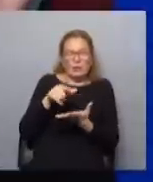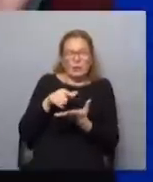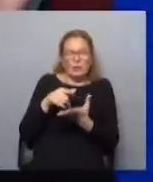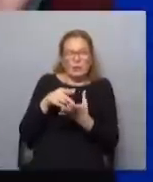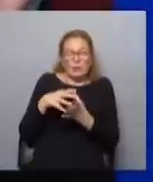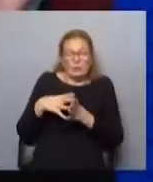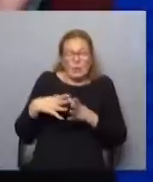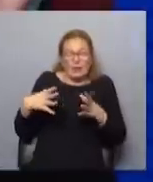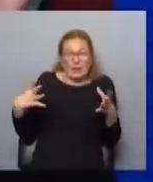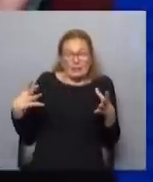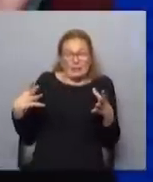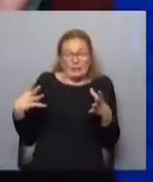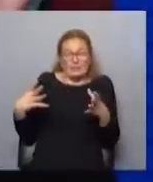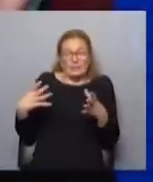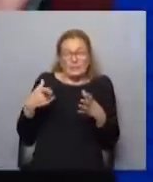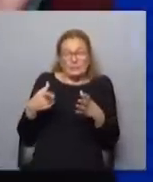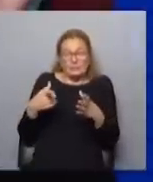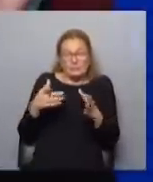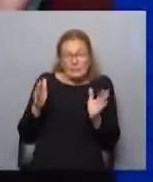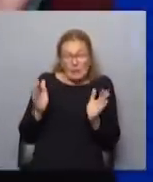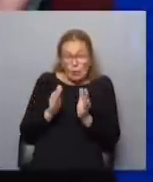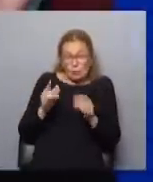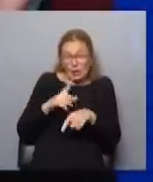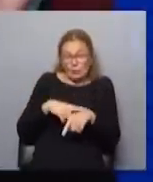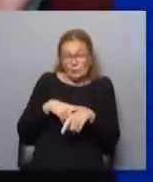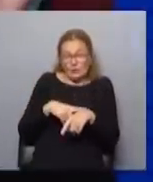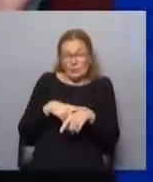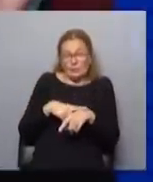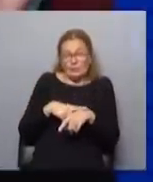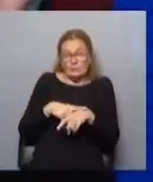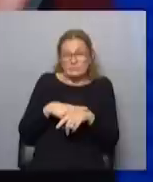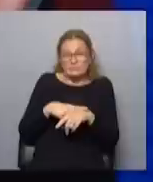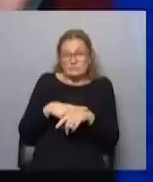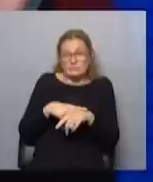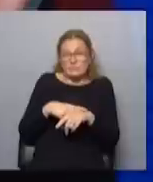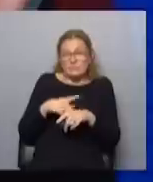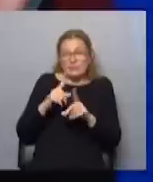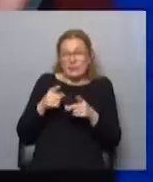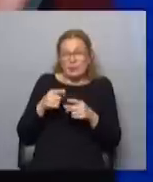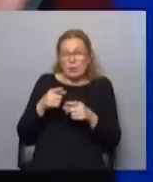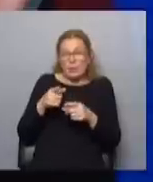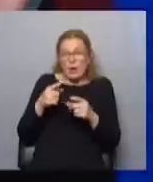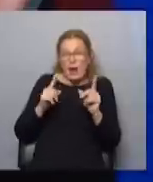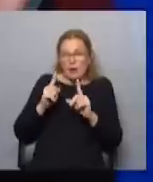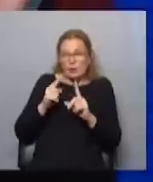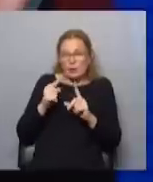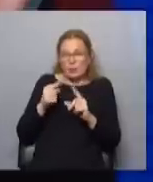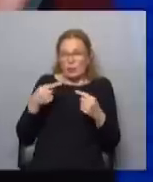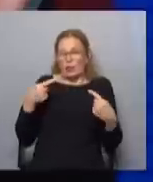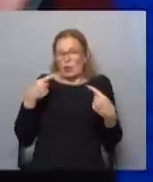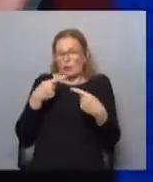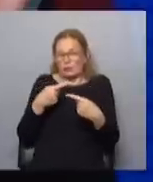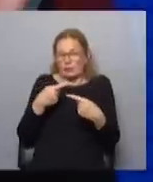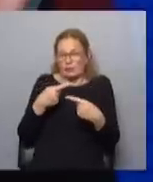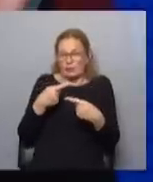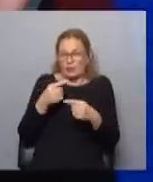la magnitud y la dimensión se tiene que ajustar a los tiempos que corren y con una amenaza que tuvimos ahí que era la